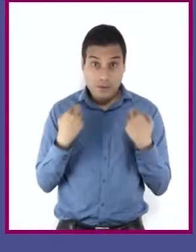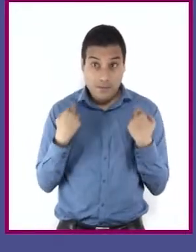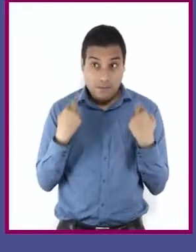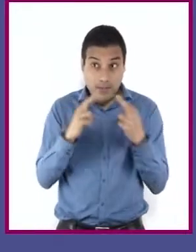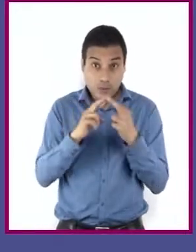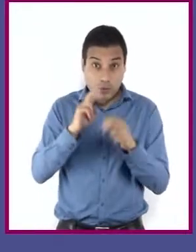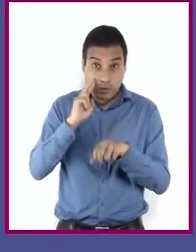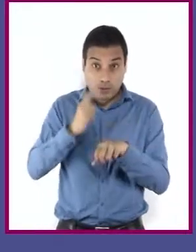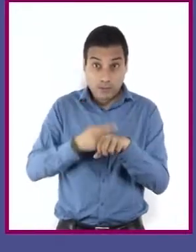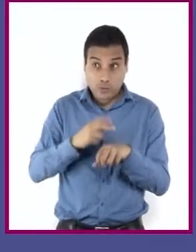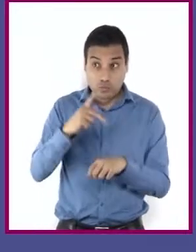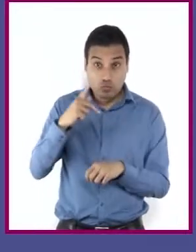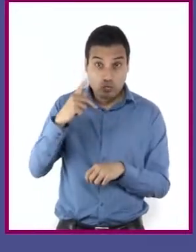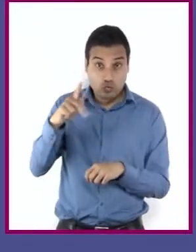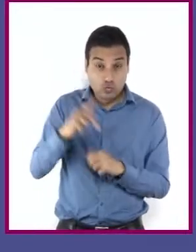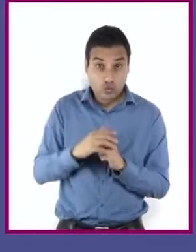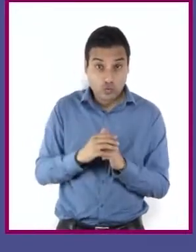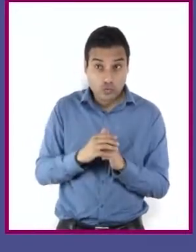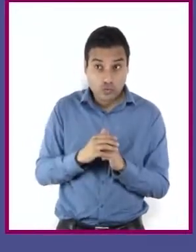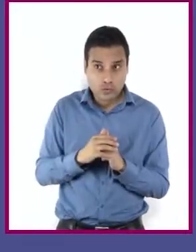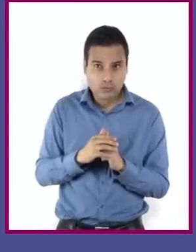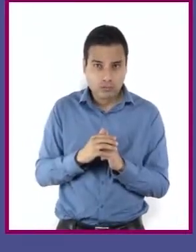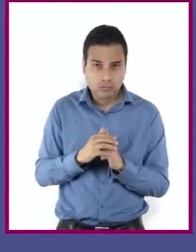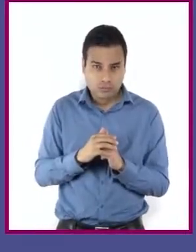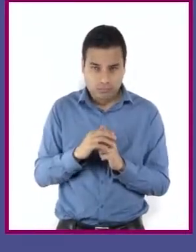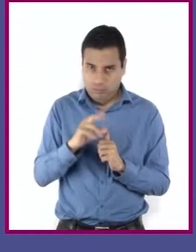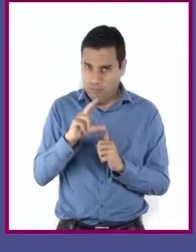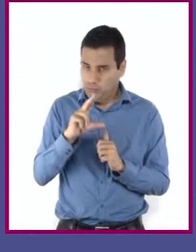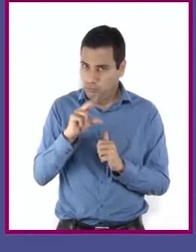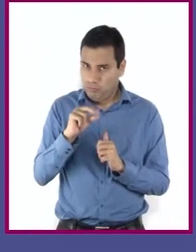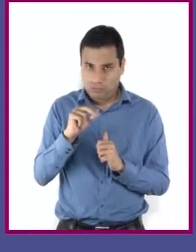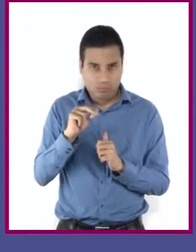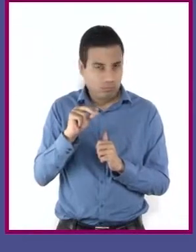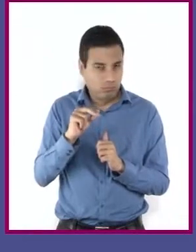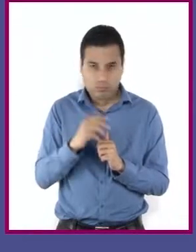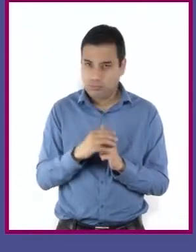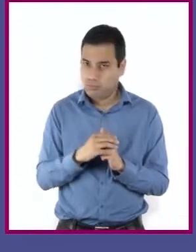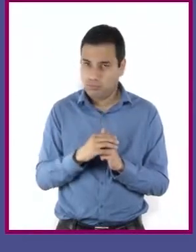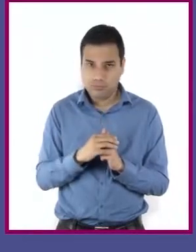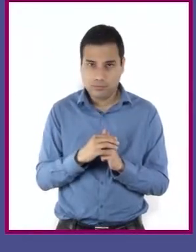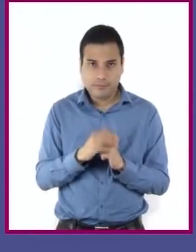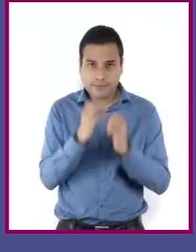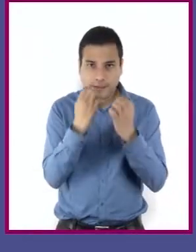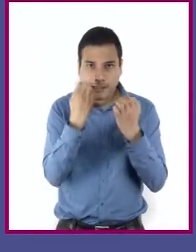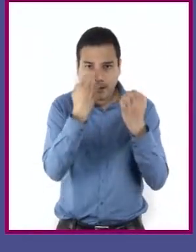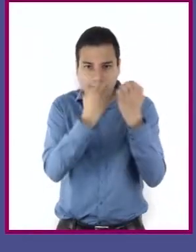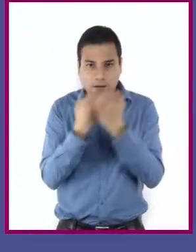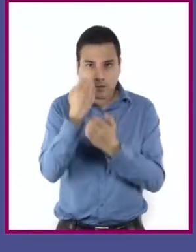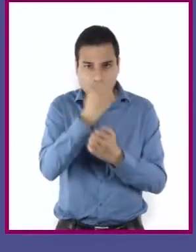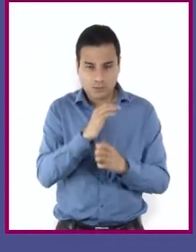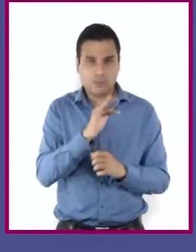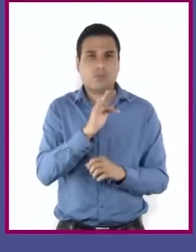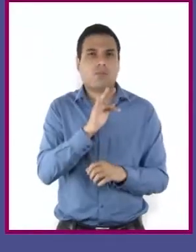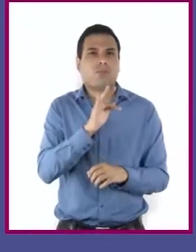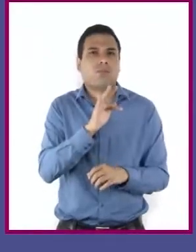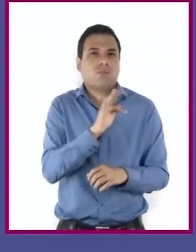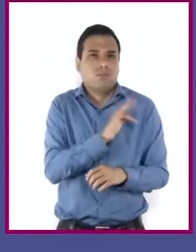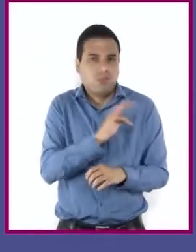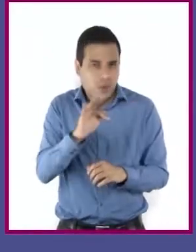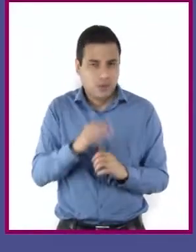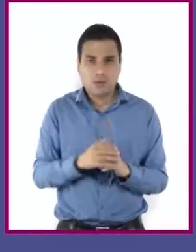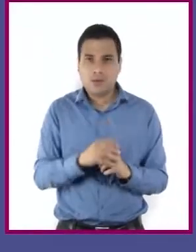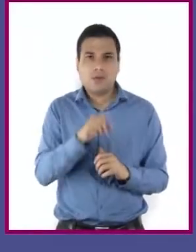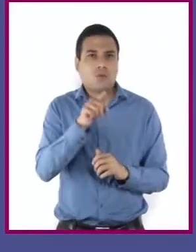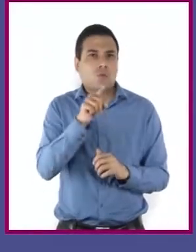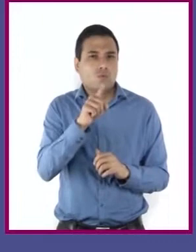final de un proyecto ni compete únicamente al maestro. La evaluación se puede dar en diferentes momentos del